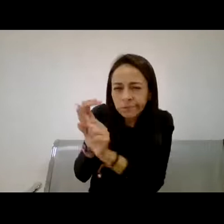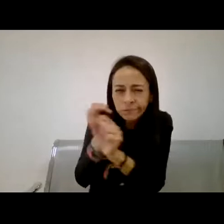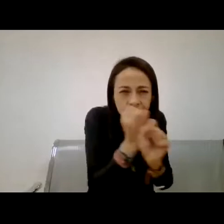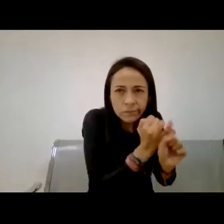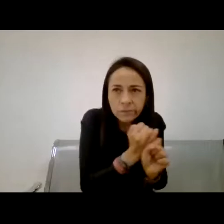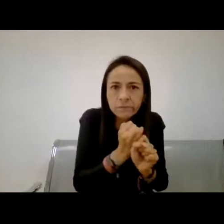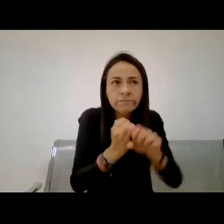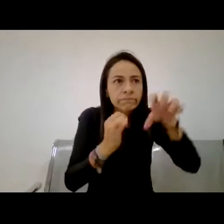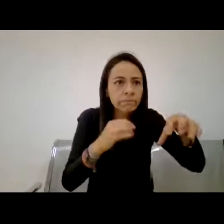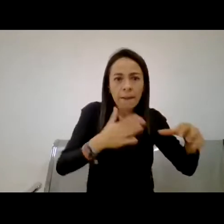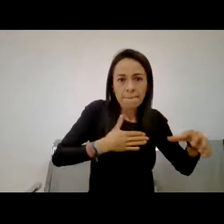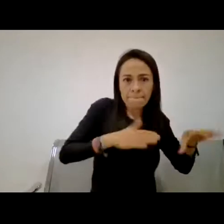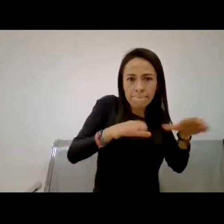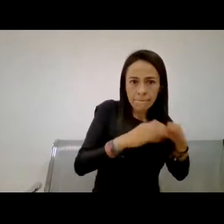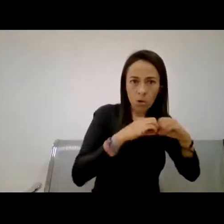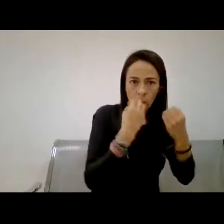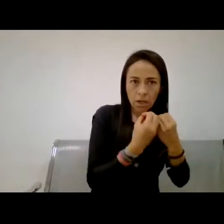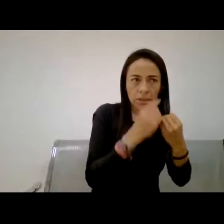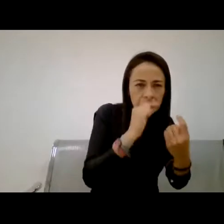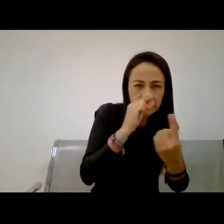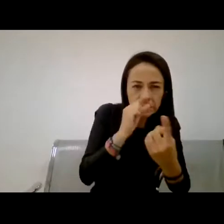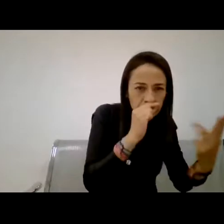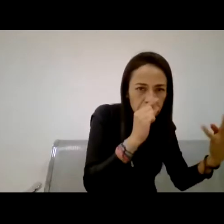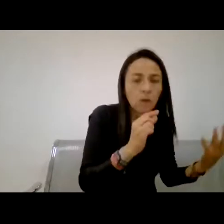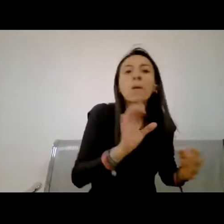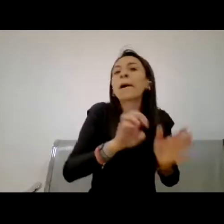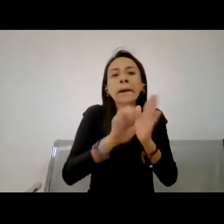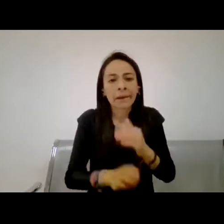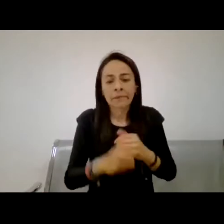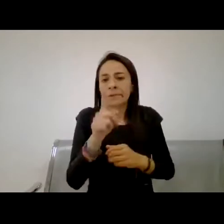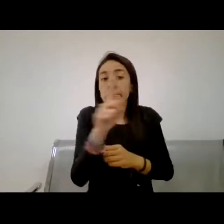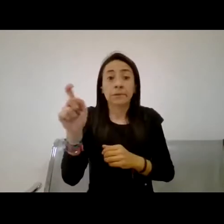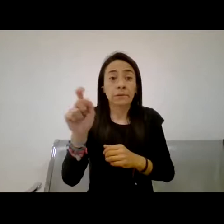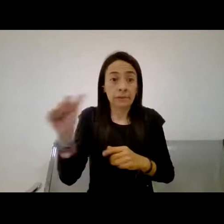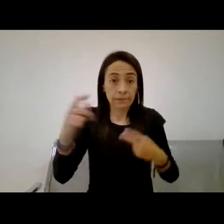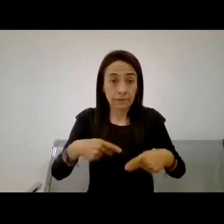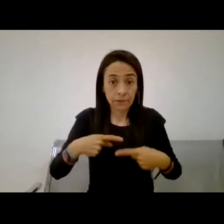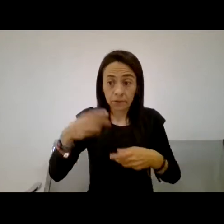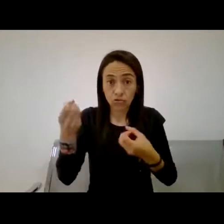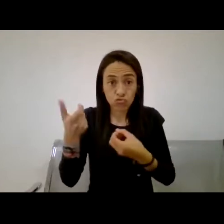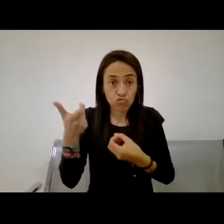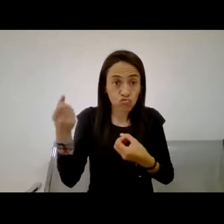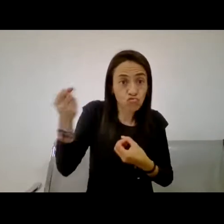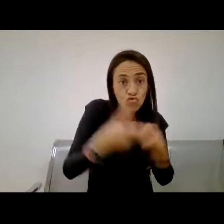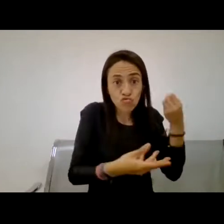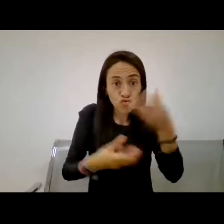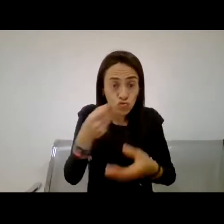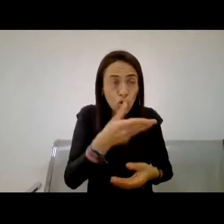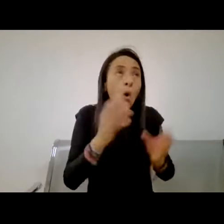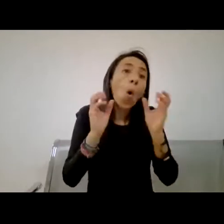tengo de 100 donantes particulares o tengo 40 y esos